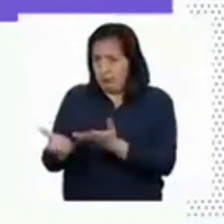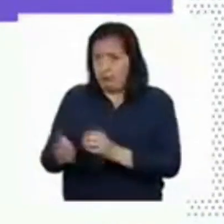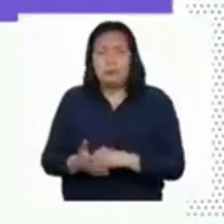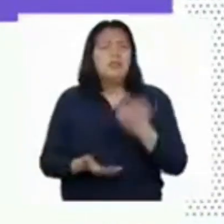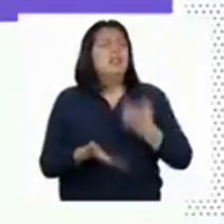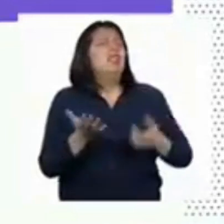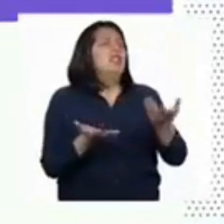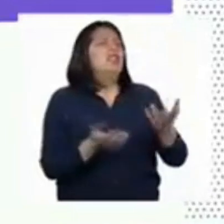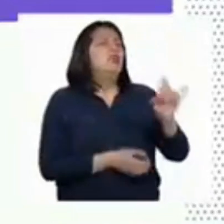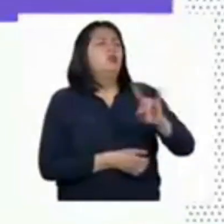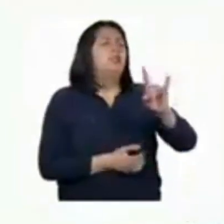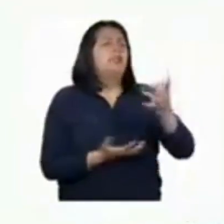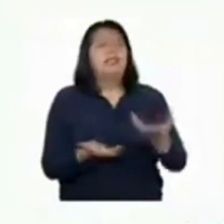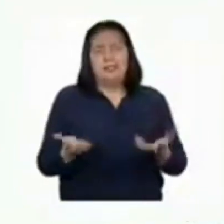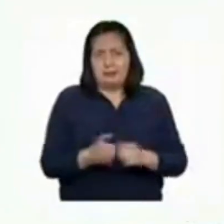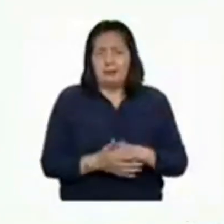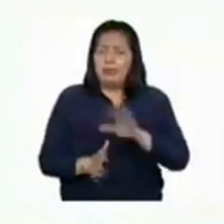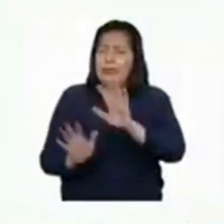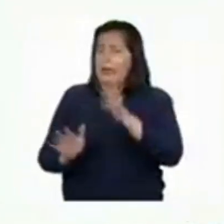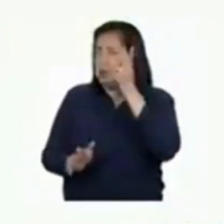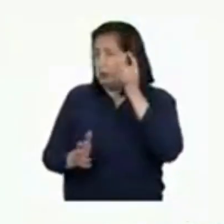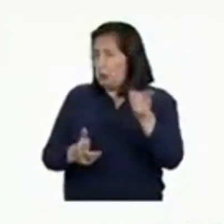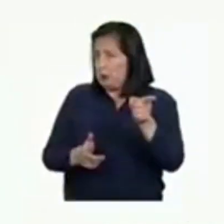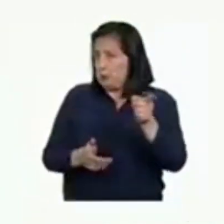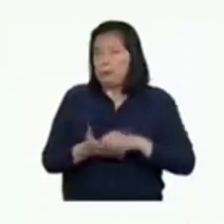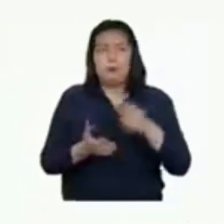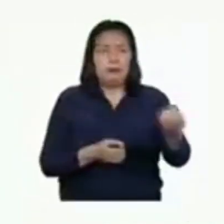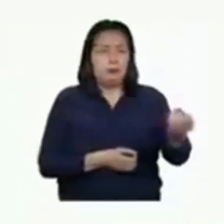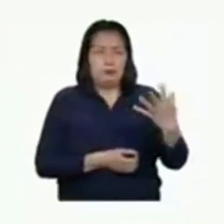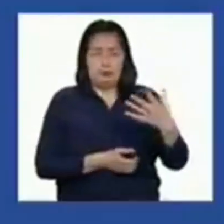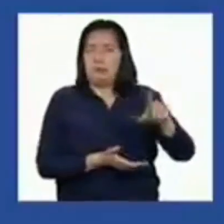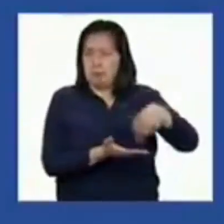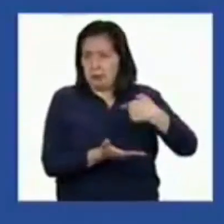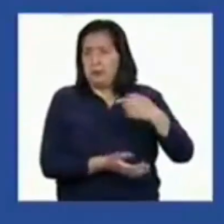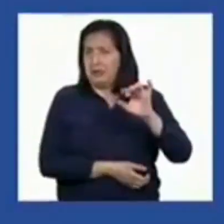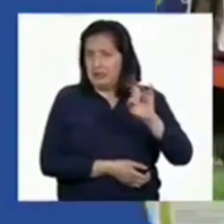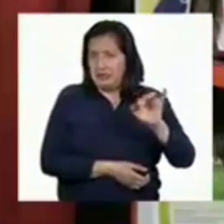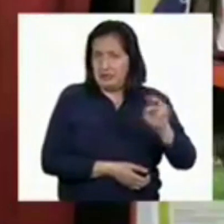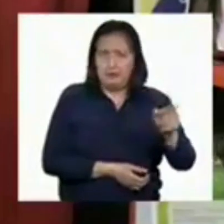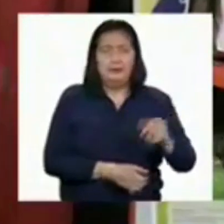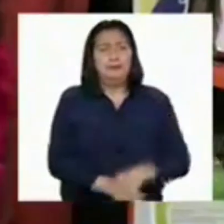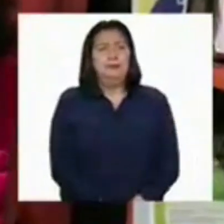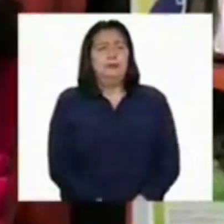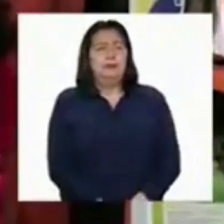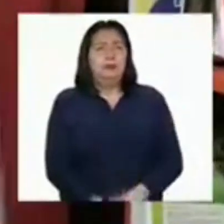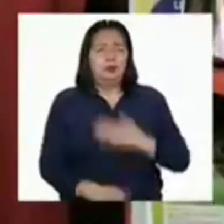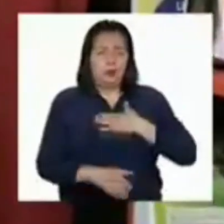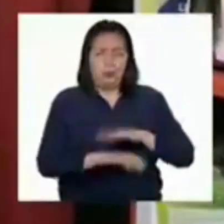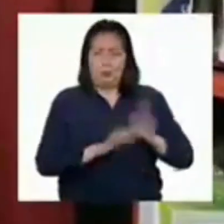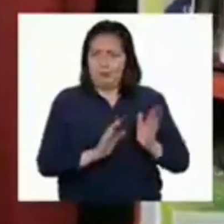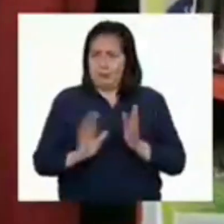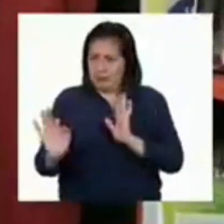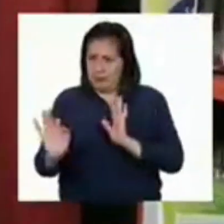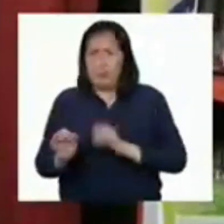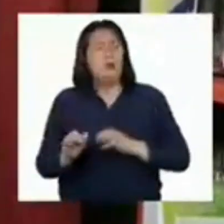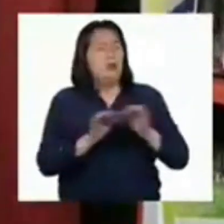para sustentar tu propuesta? Escuchemos los argumentos que nos envió Danitza. He preparado un argumento para